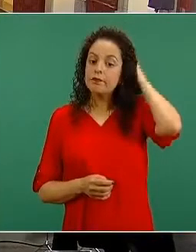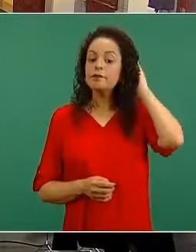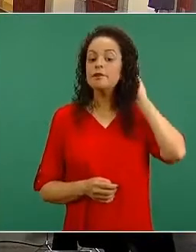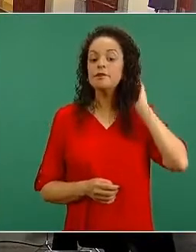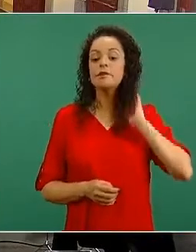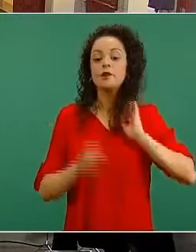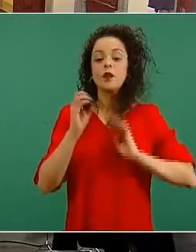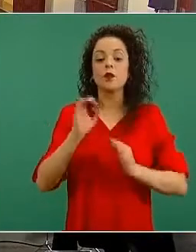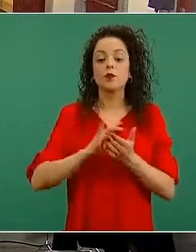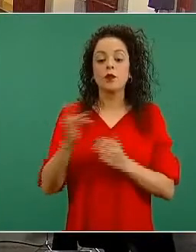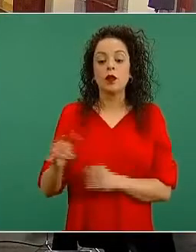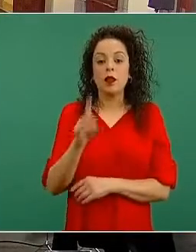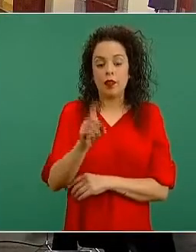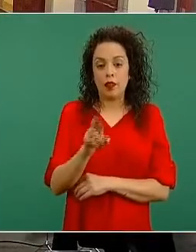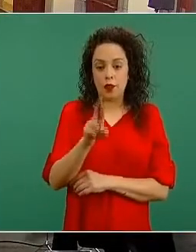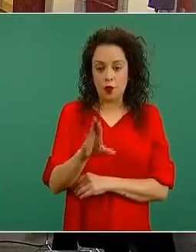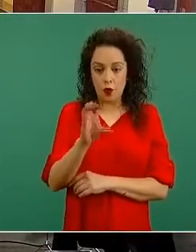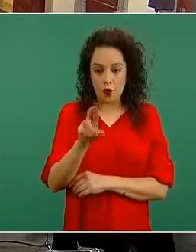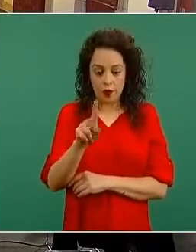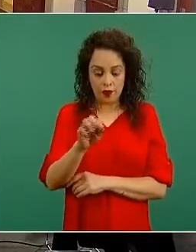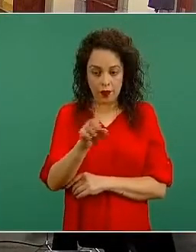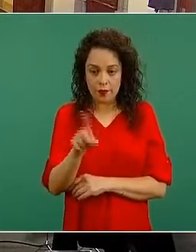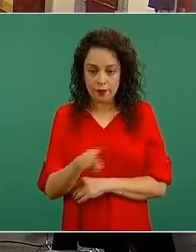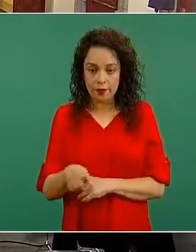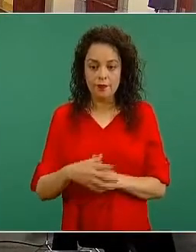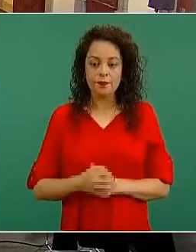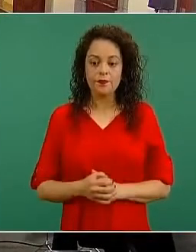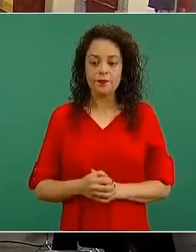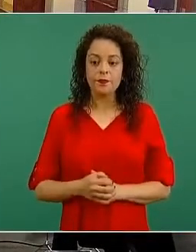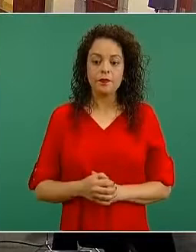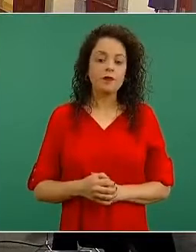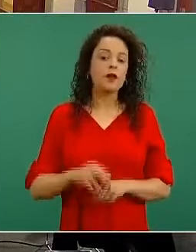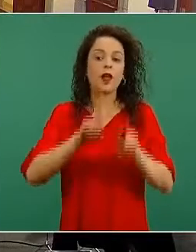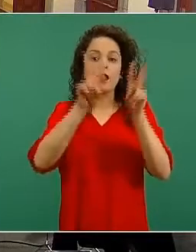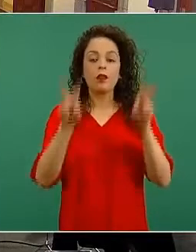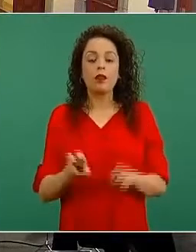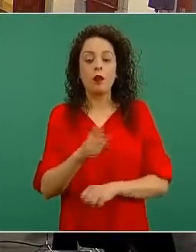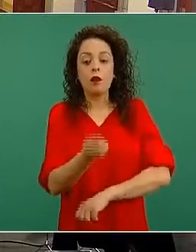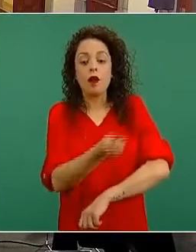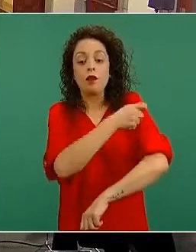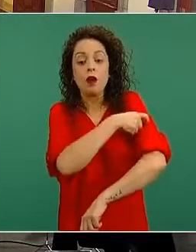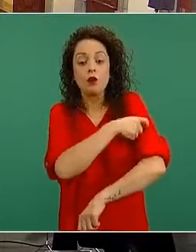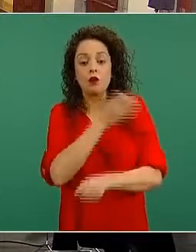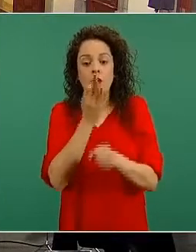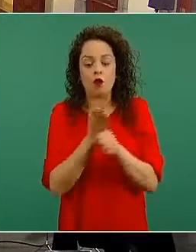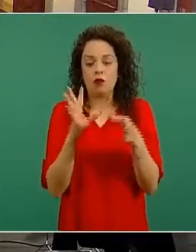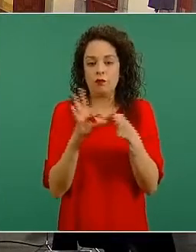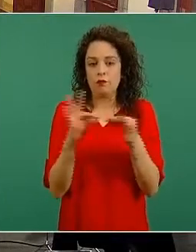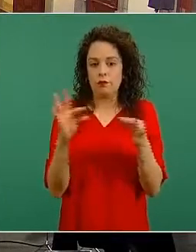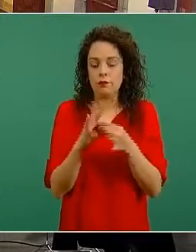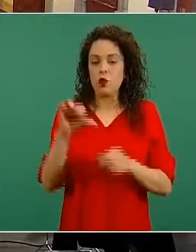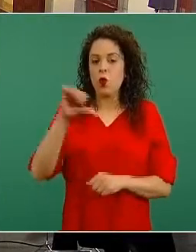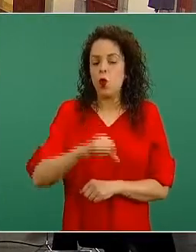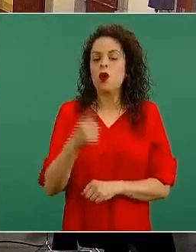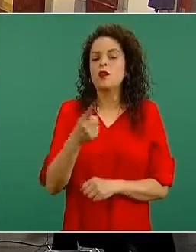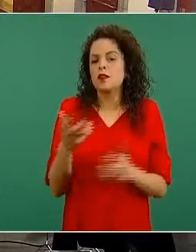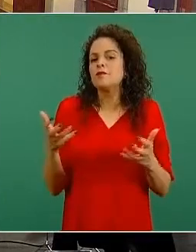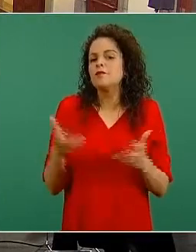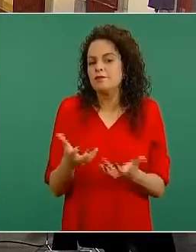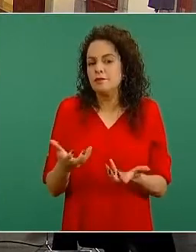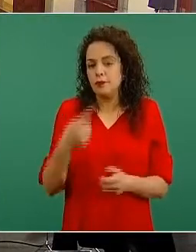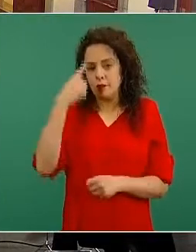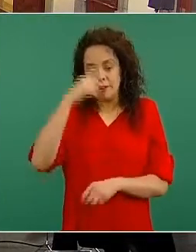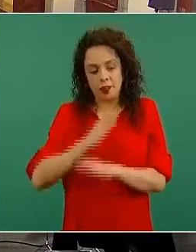Gracias, doctor Ricardo Cortés. Las vacunas, vamos a comentar lo que se hizo hoy en vacunación